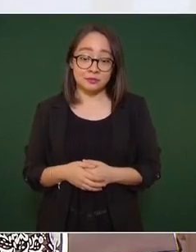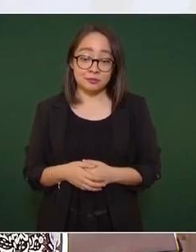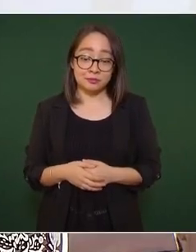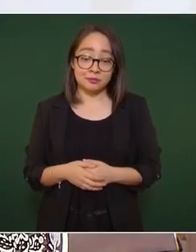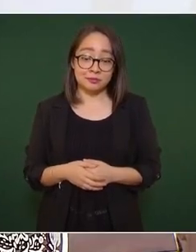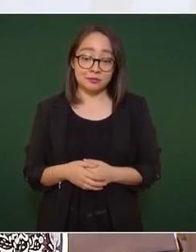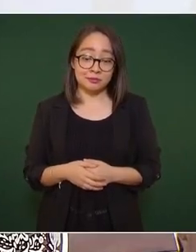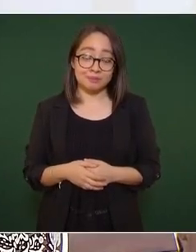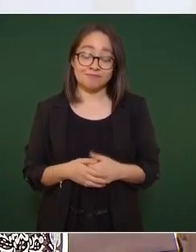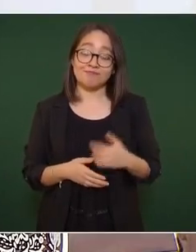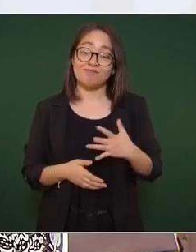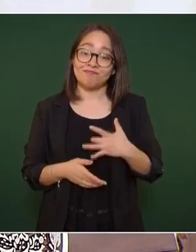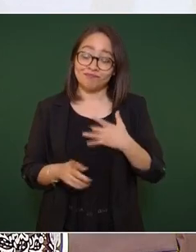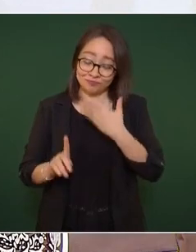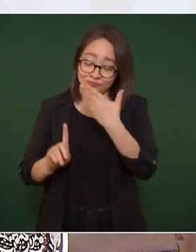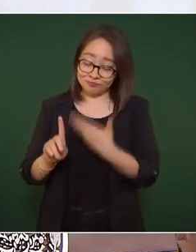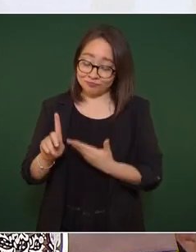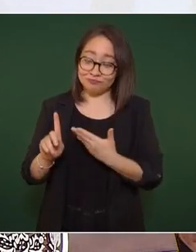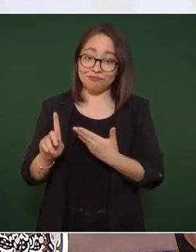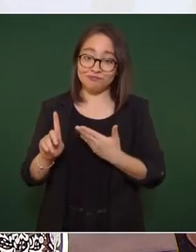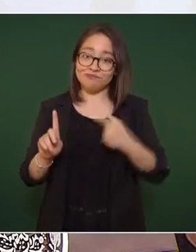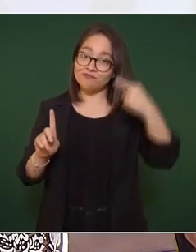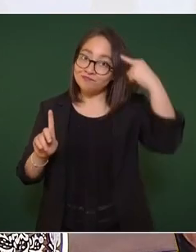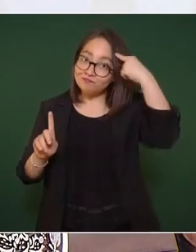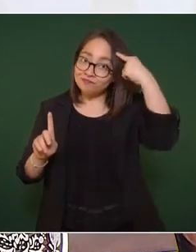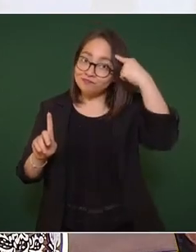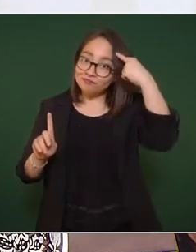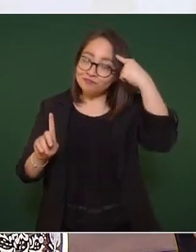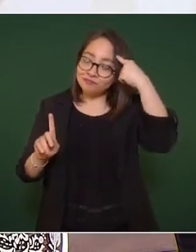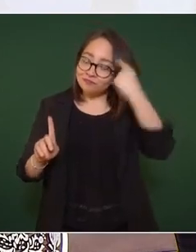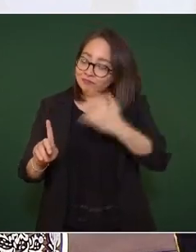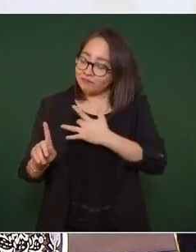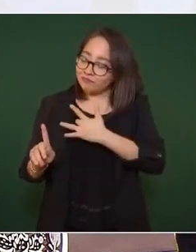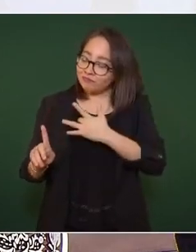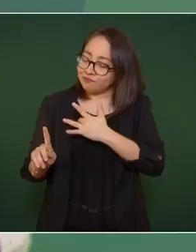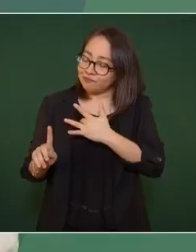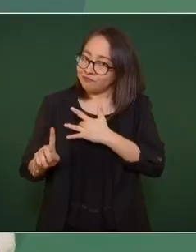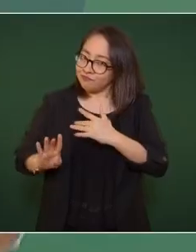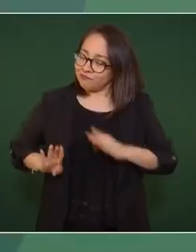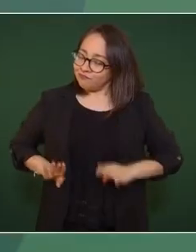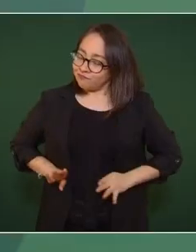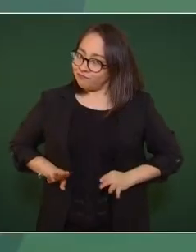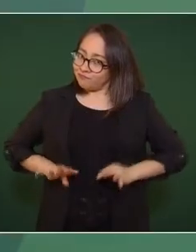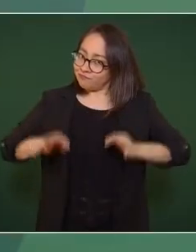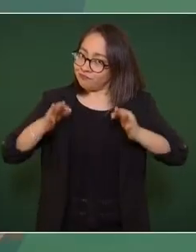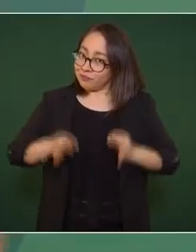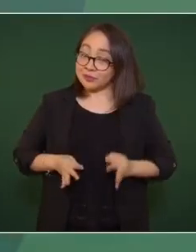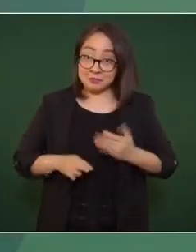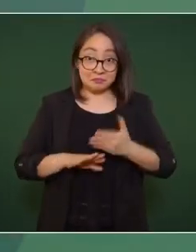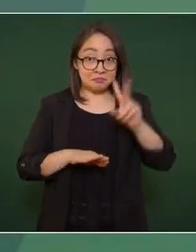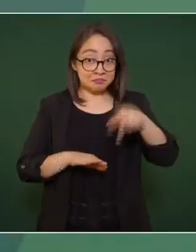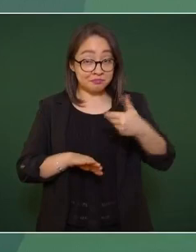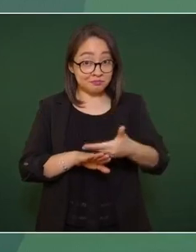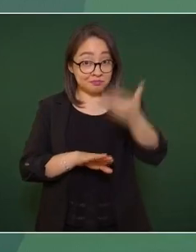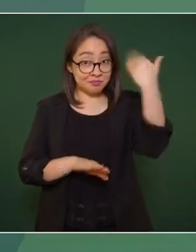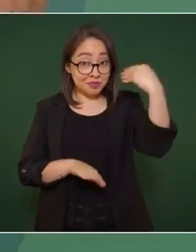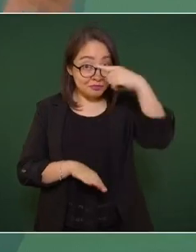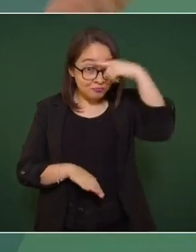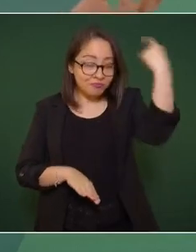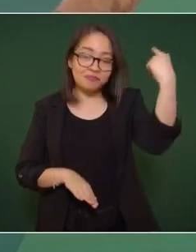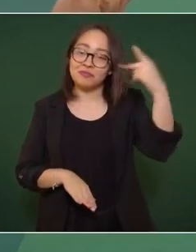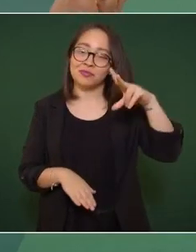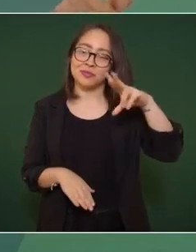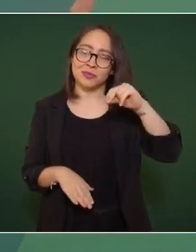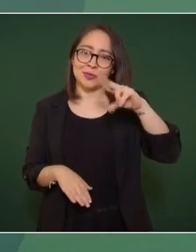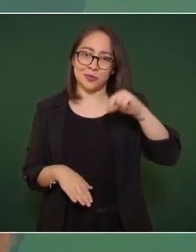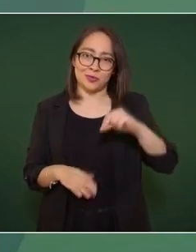Cabeza, corazón y carácter, ¿no? En aquellos tiempos no estaba fácil. ¿Cómo voy a